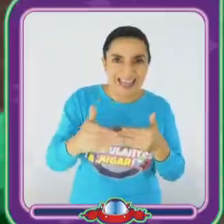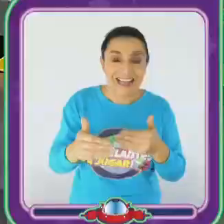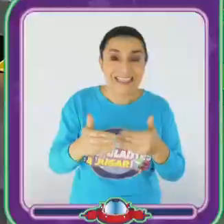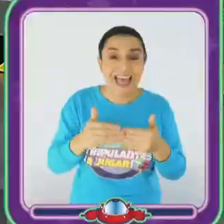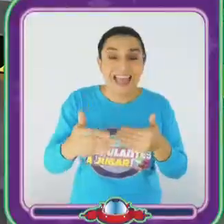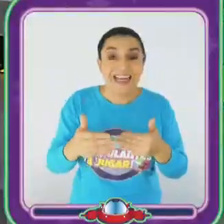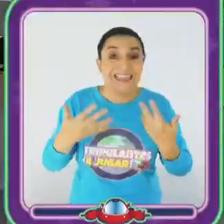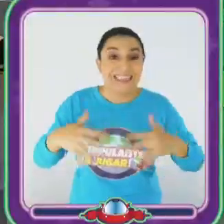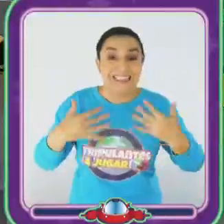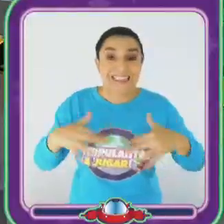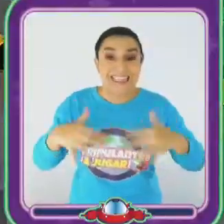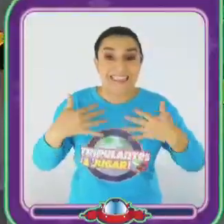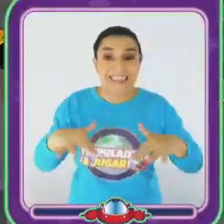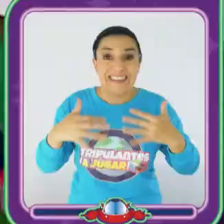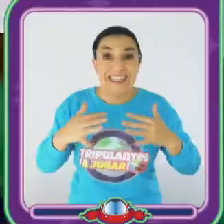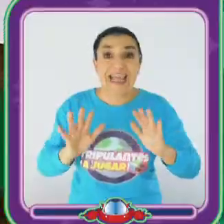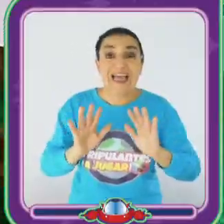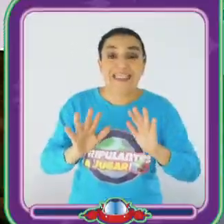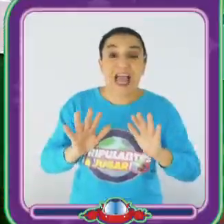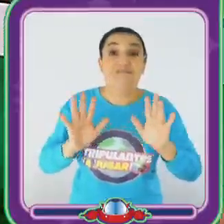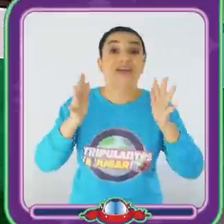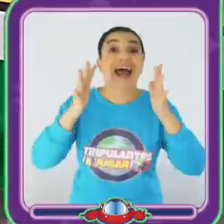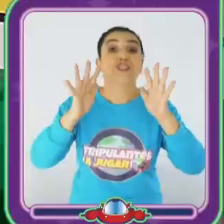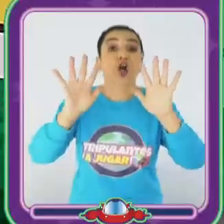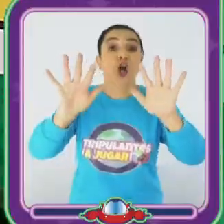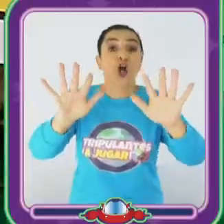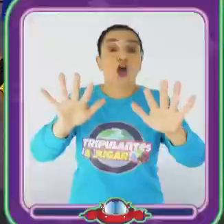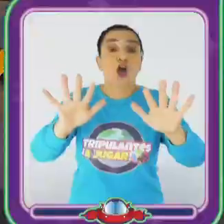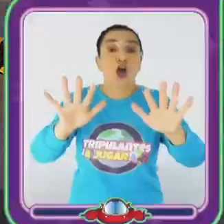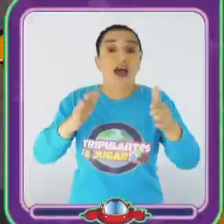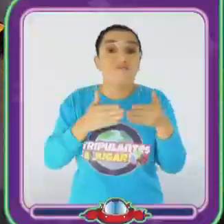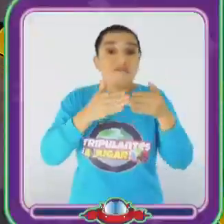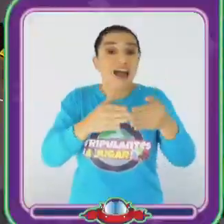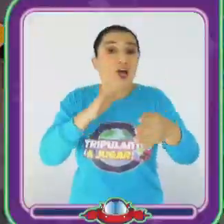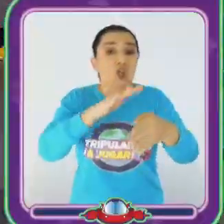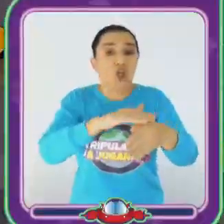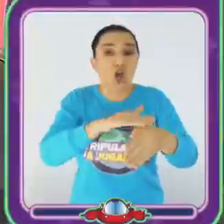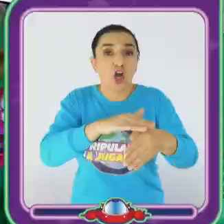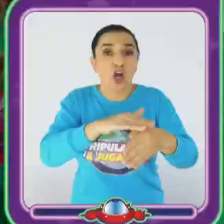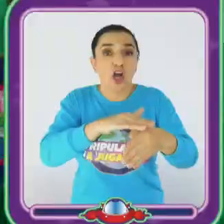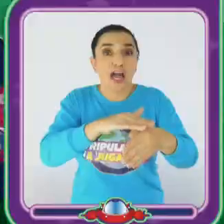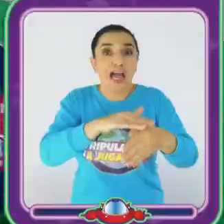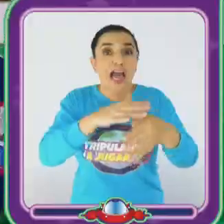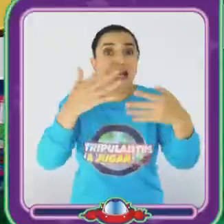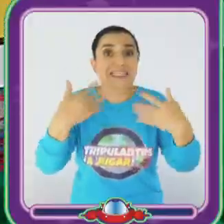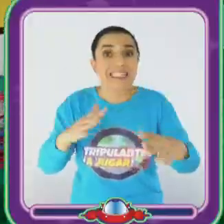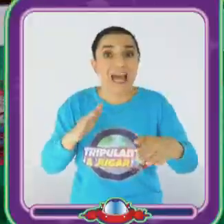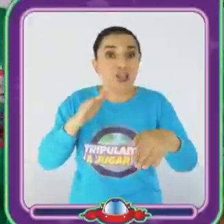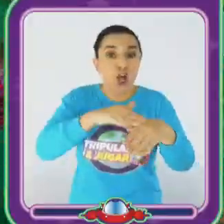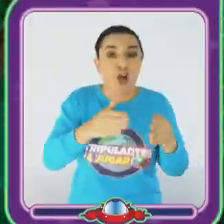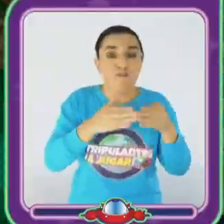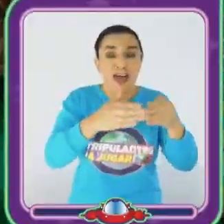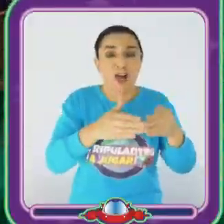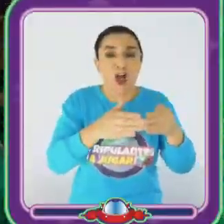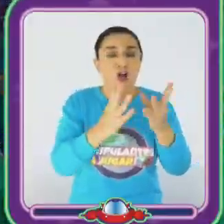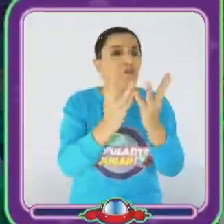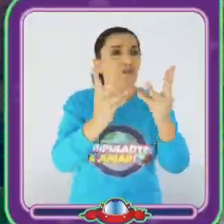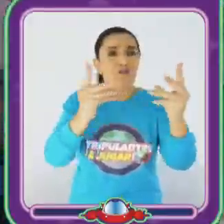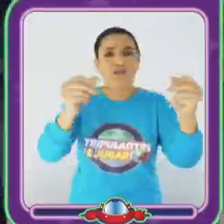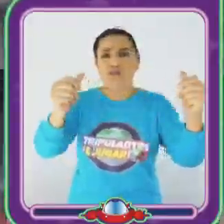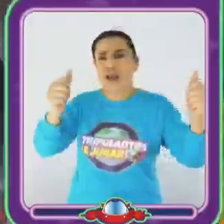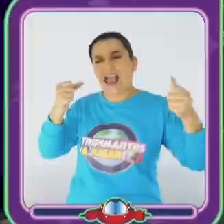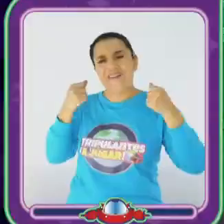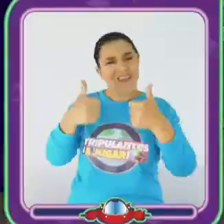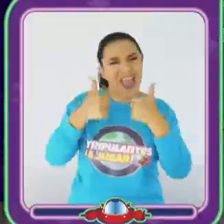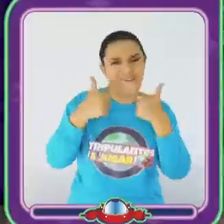sigue, sigue, sigue, sigue, sigue, sigue, sigue, sigue, sigue, sigue, sigue, sigue, sigue, sigue, sigue, sigue, sigue, sigue, sigue, sigue, sigue, sigue, sigue, sigue, sigue, sigue, sigue, sigue, sigue, sigue, sigue, sigue, sigue, sigue, sigue, sigue, sigue, sigue, sigue, sigue, sigue, sigue,